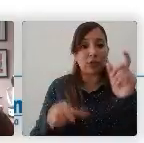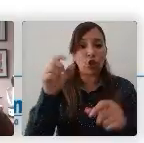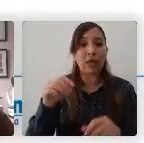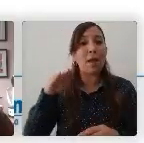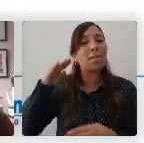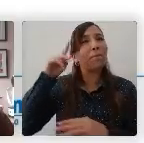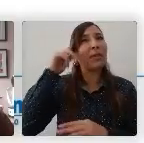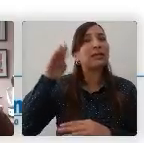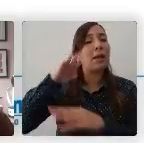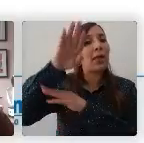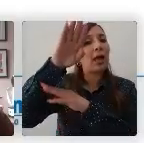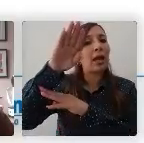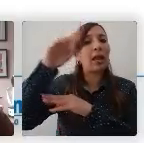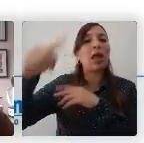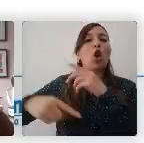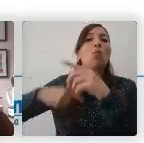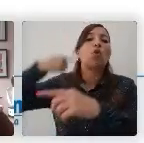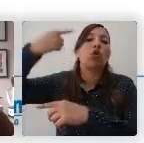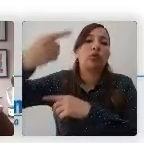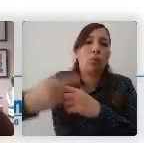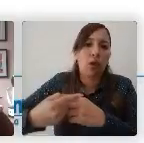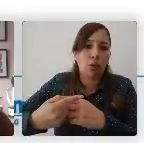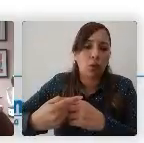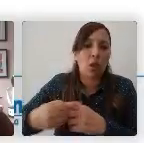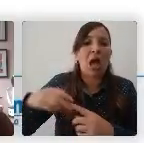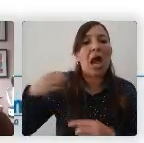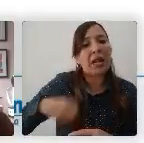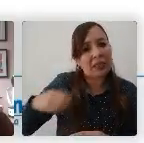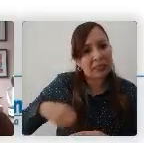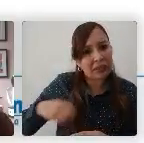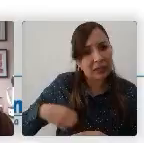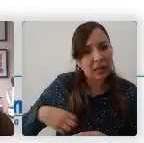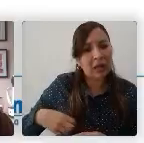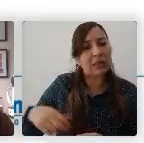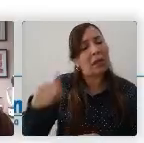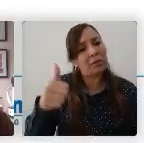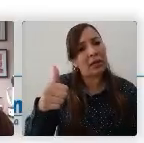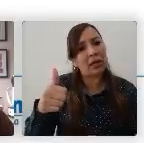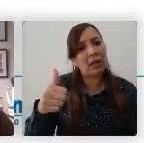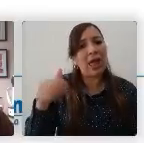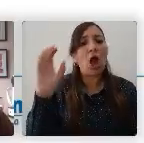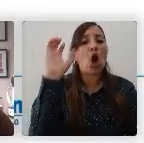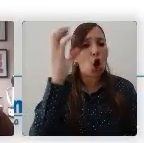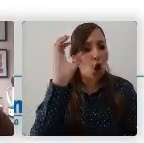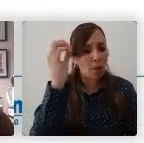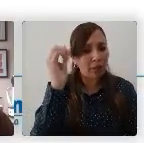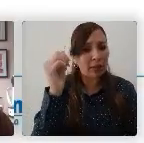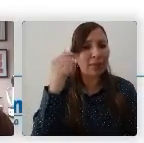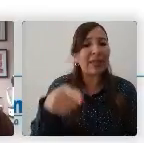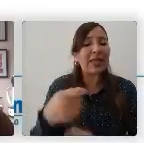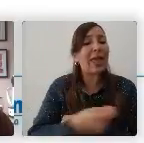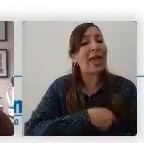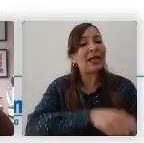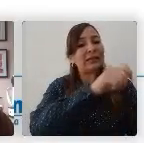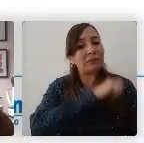y argentina también en colombres diez de cada diez y en colombia y en españa que hay mayor distancia estamos hablando de dos